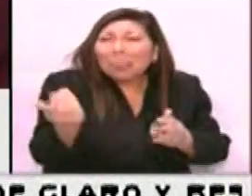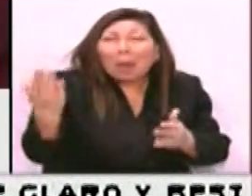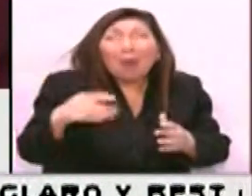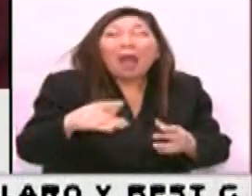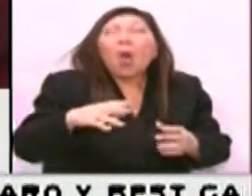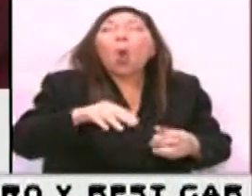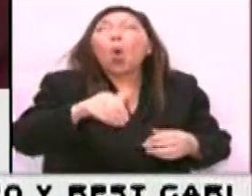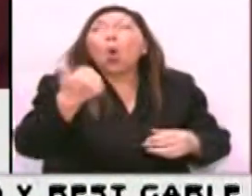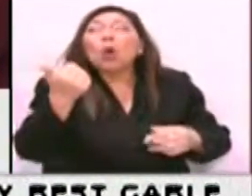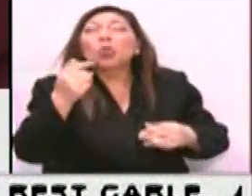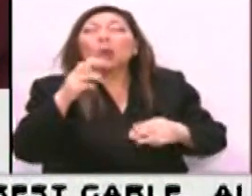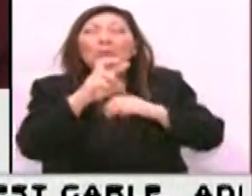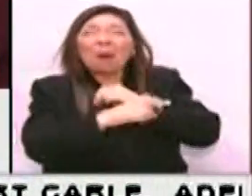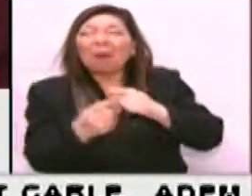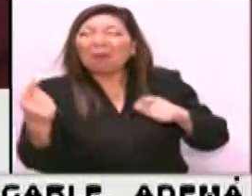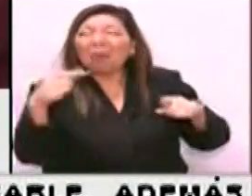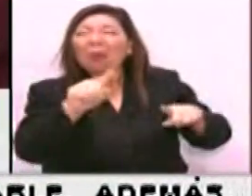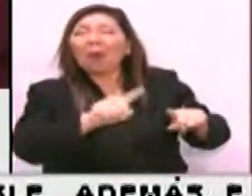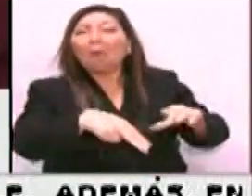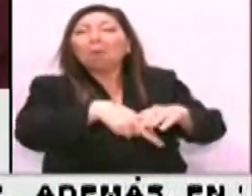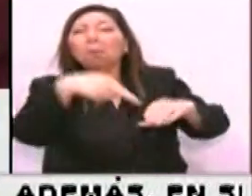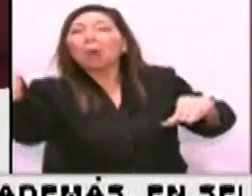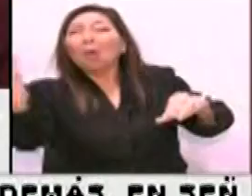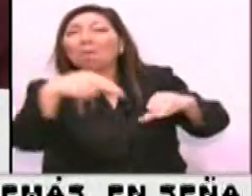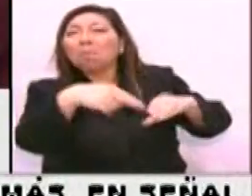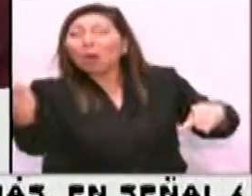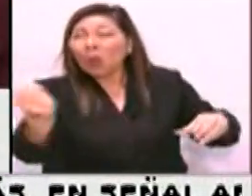económicos para que la gente tenga que volver